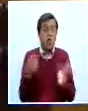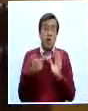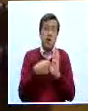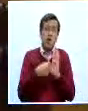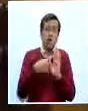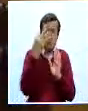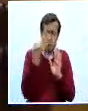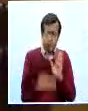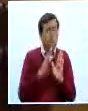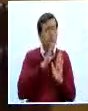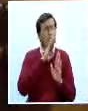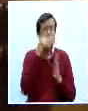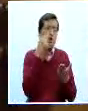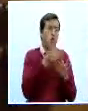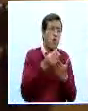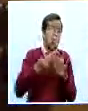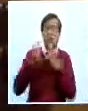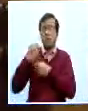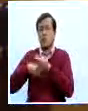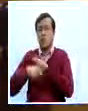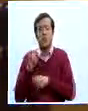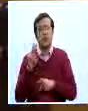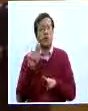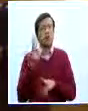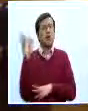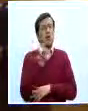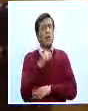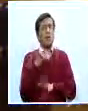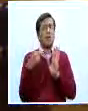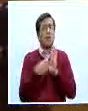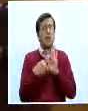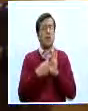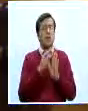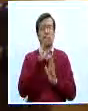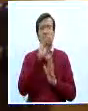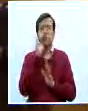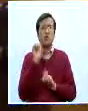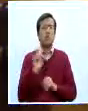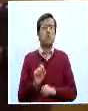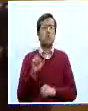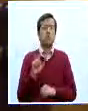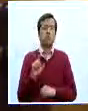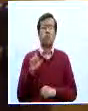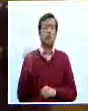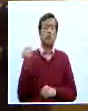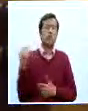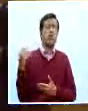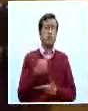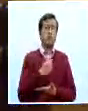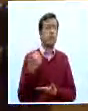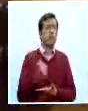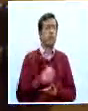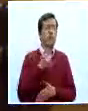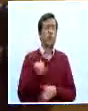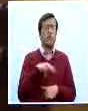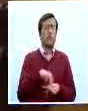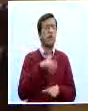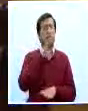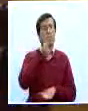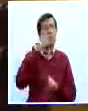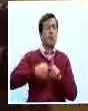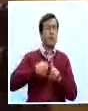estamos viendo las transacciones entre las compras y ventas podemos notar que el IVA sigue creciendo con total normalidad que la restauración obviamente eso se ve